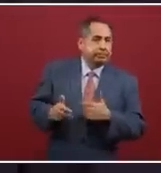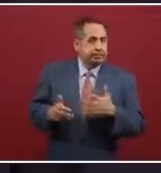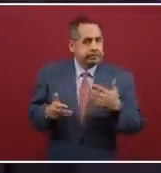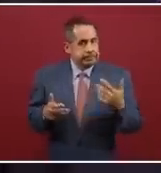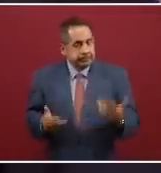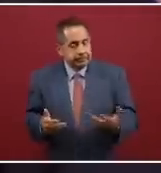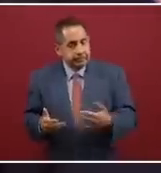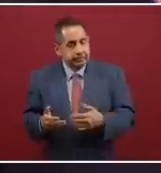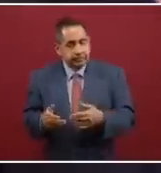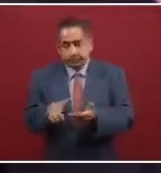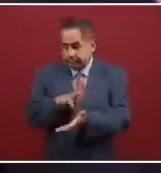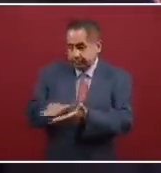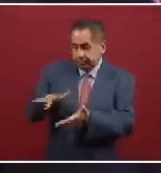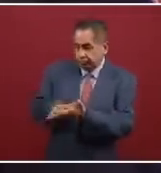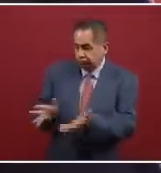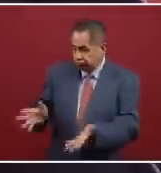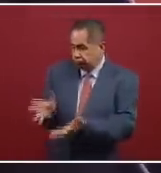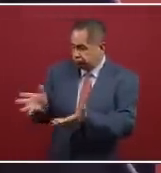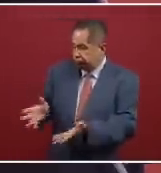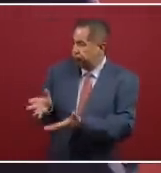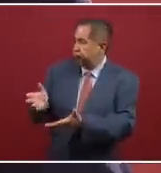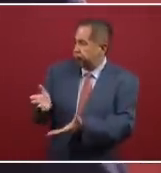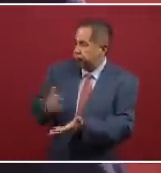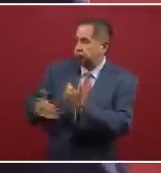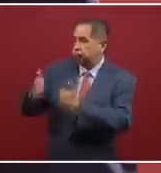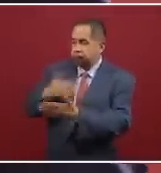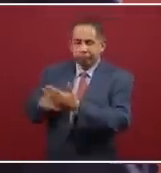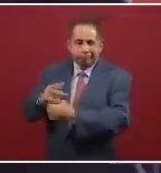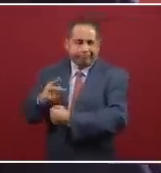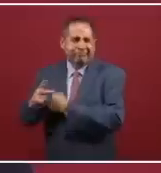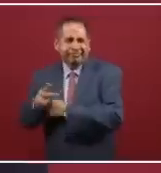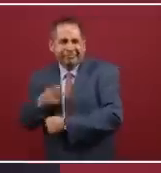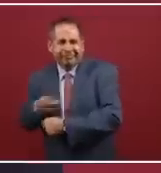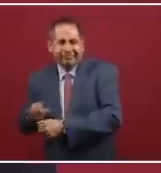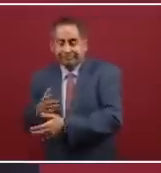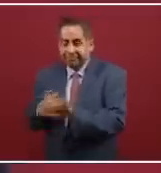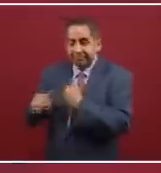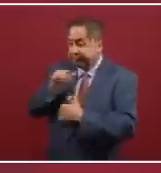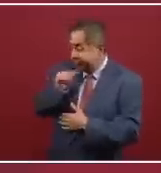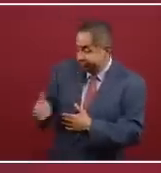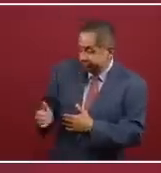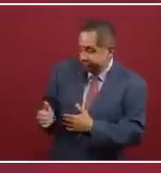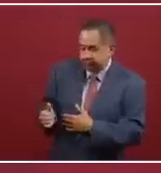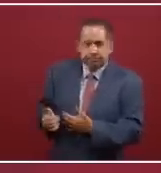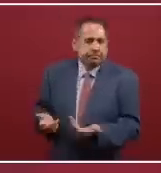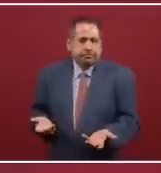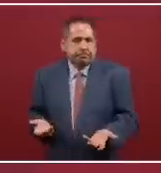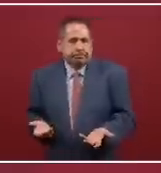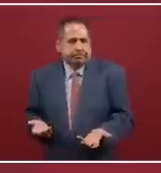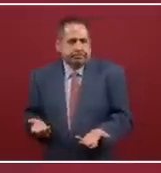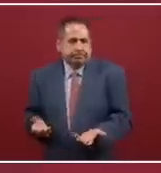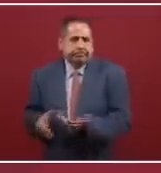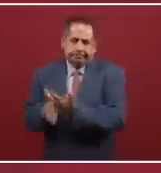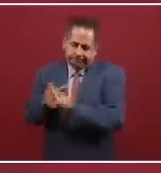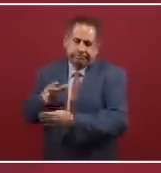y no hay apoyo para el desarrollo de los países pobres no se puede